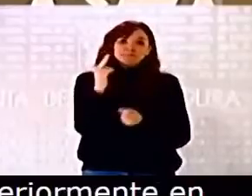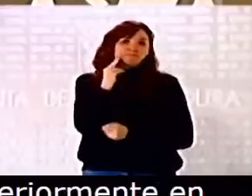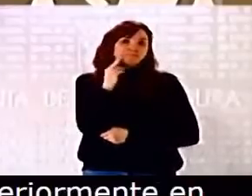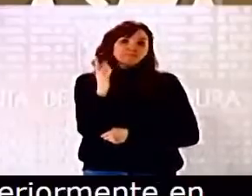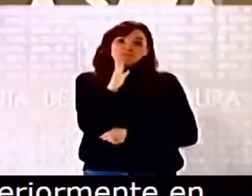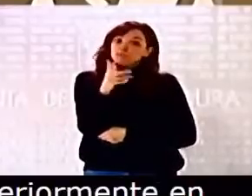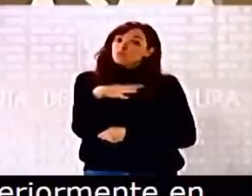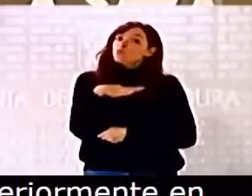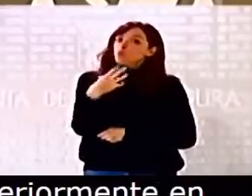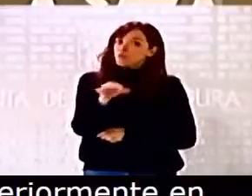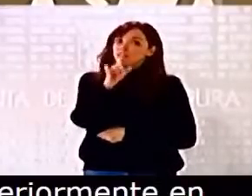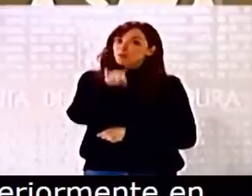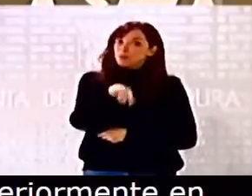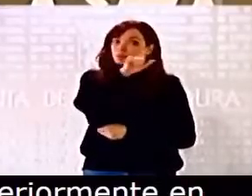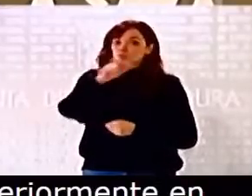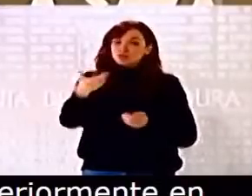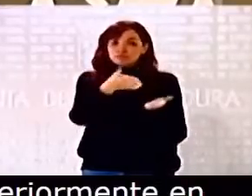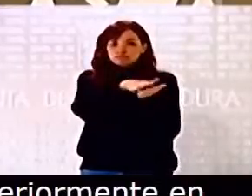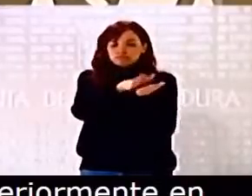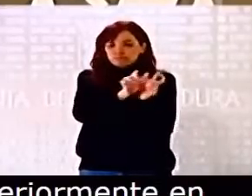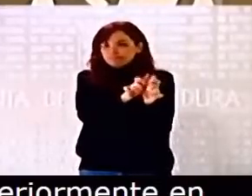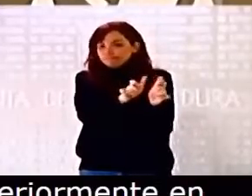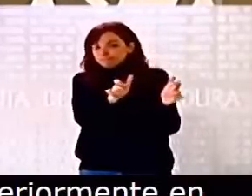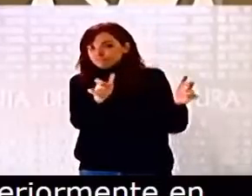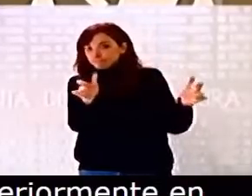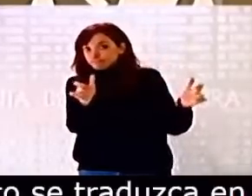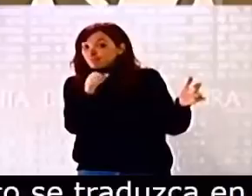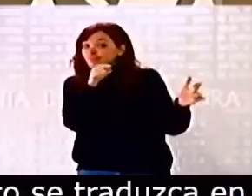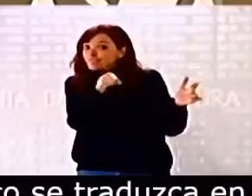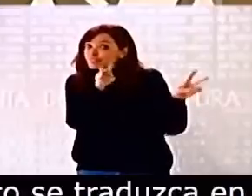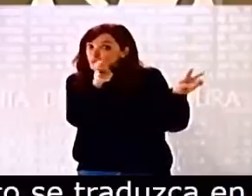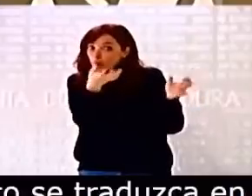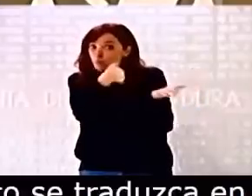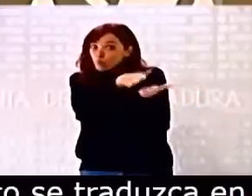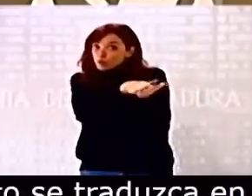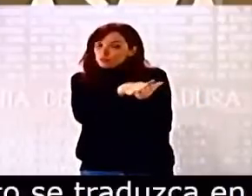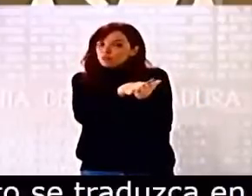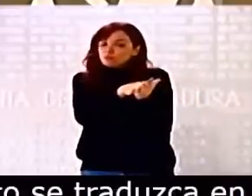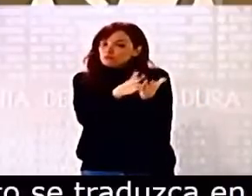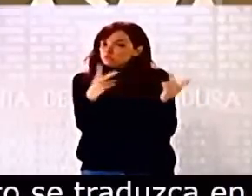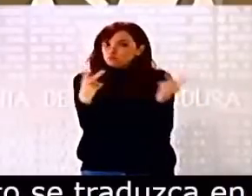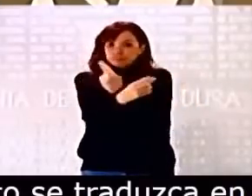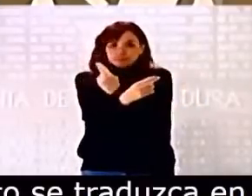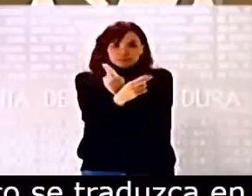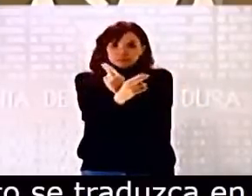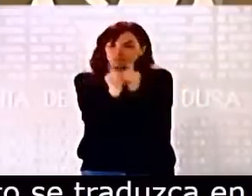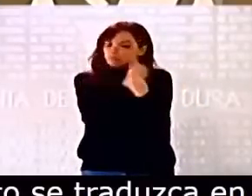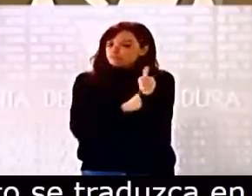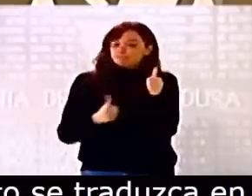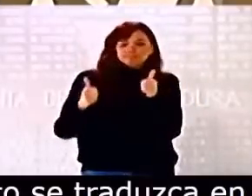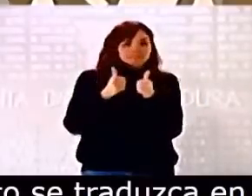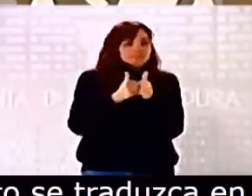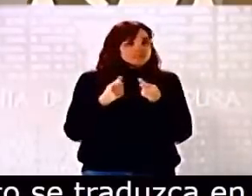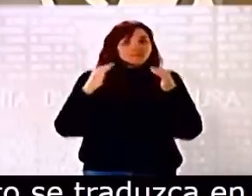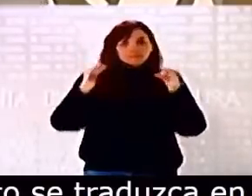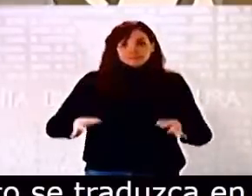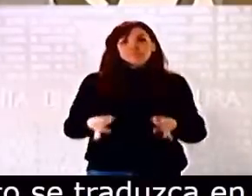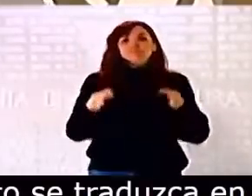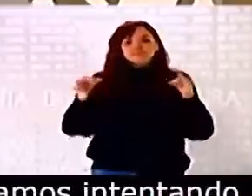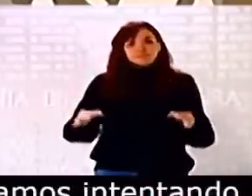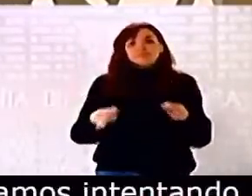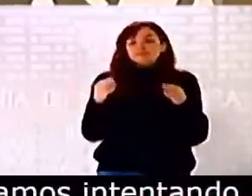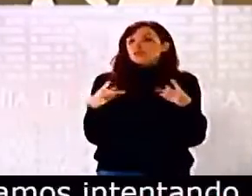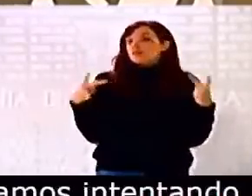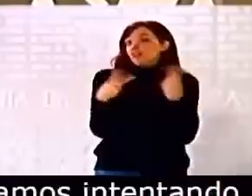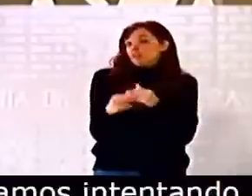incremento de los fallecimientos, que es lo que estamos intentando evitar a toda costa. Y es lo que siempre hemos intentado evitar a